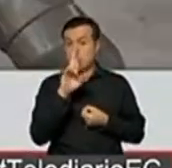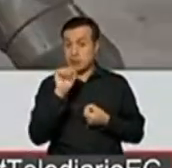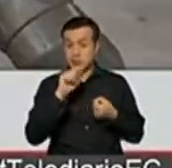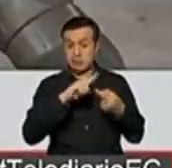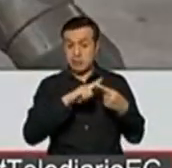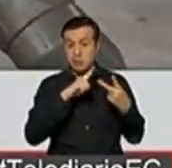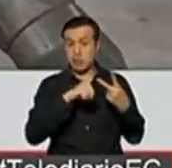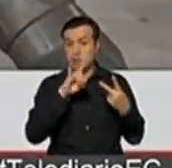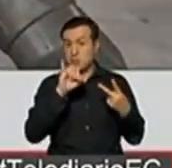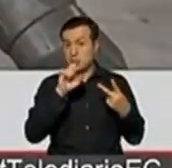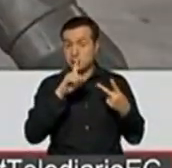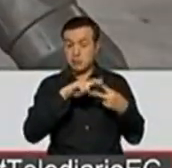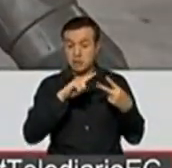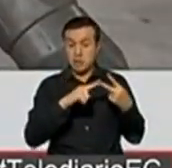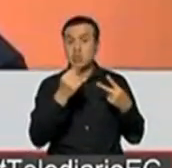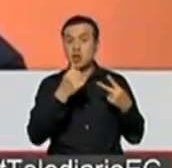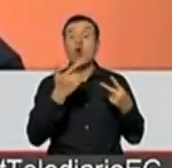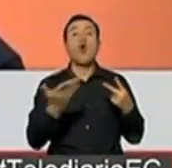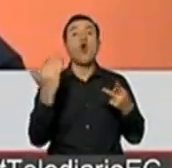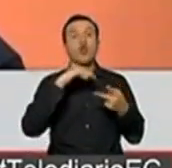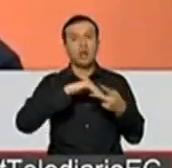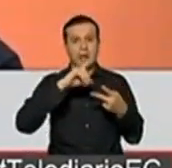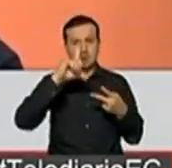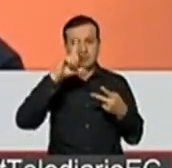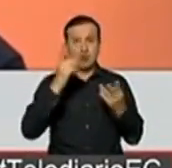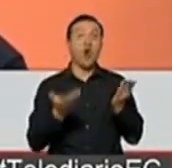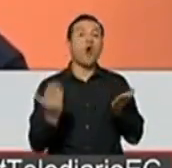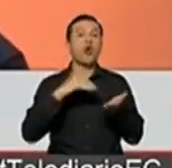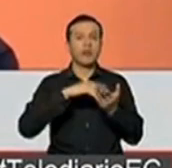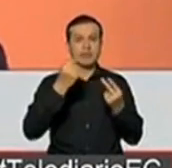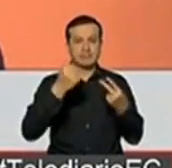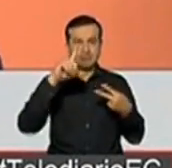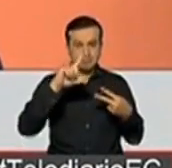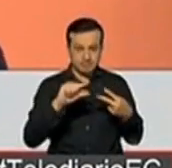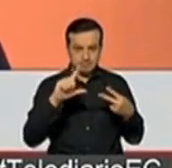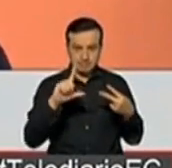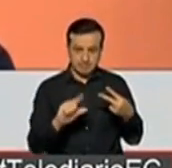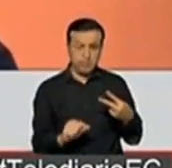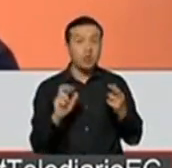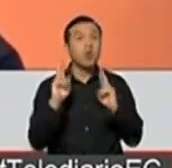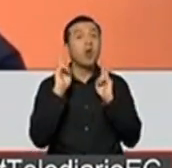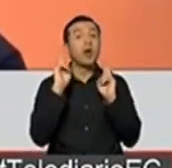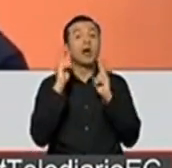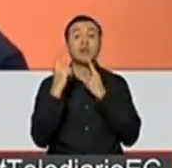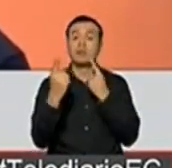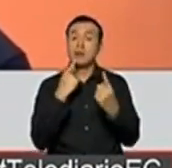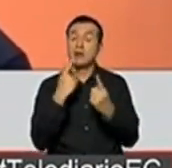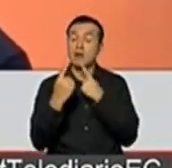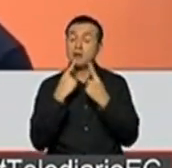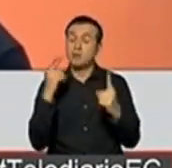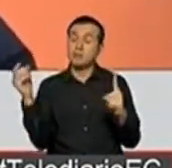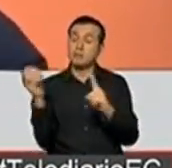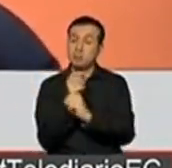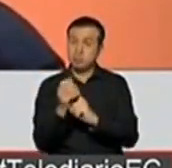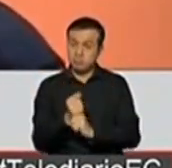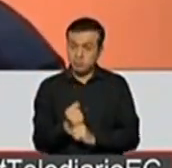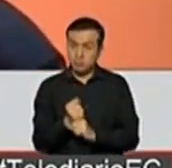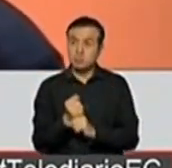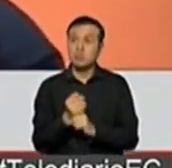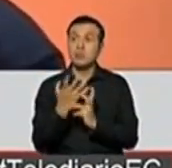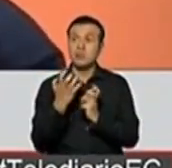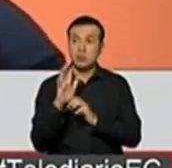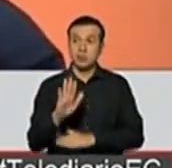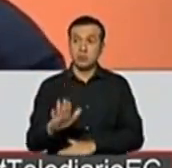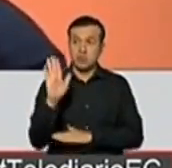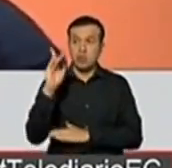diésel, retornarán a sus precios anteriores. El Ecuador espera que del diálogo salgan resultados. Y ese es nuestro